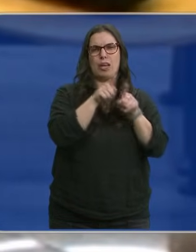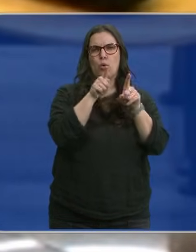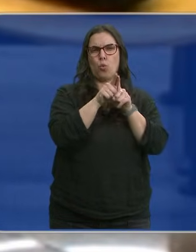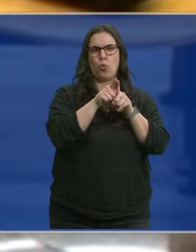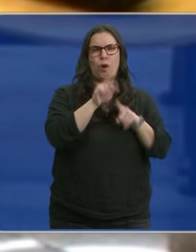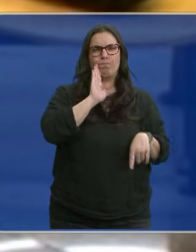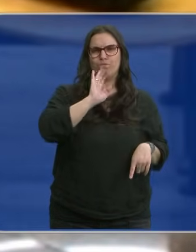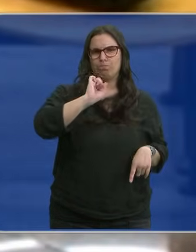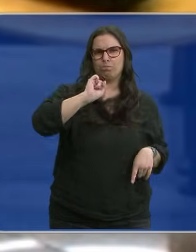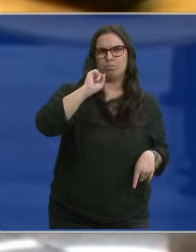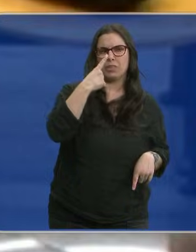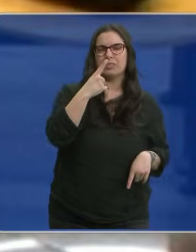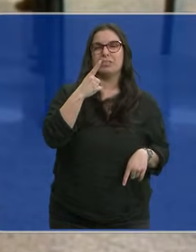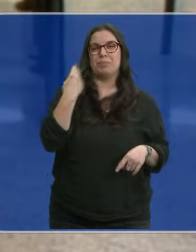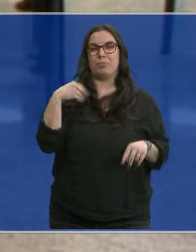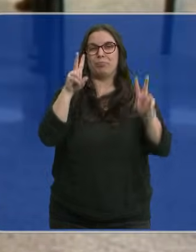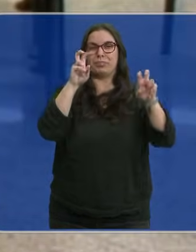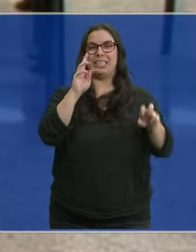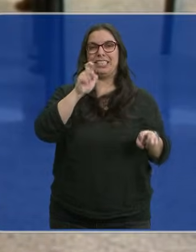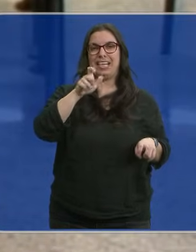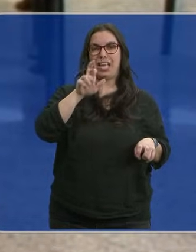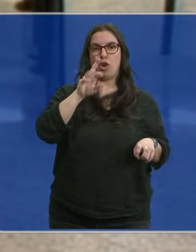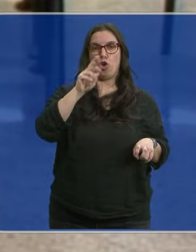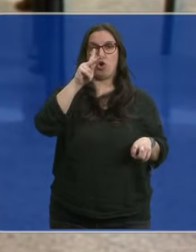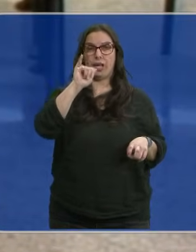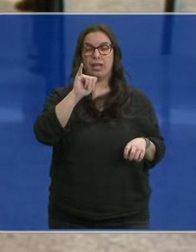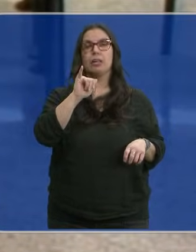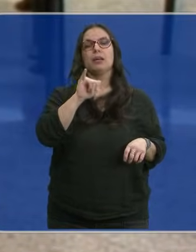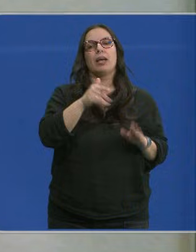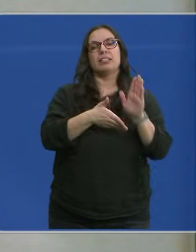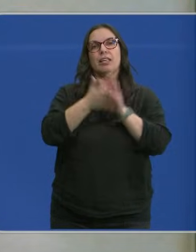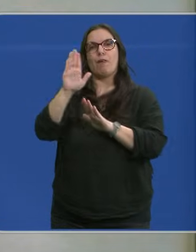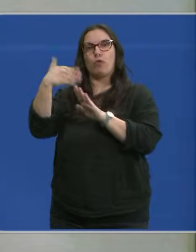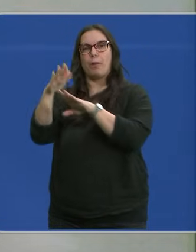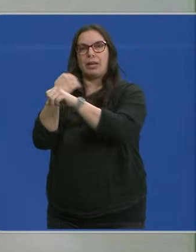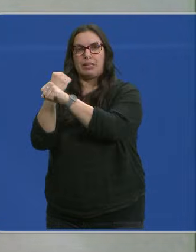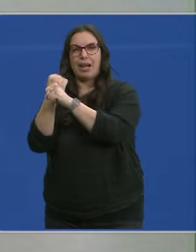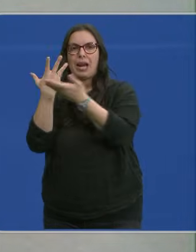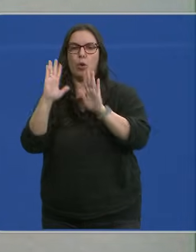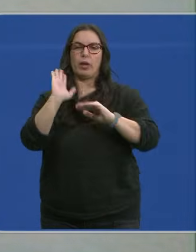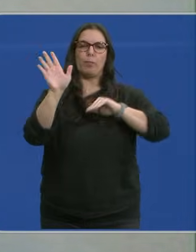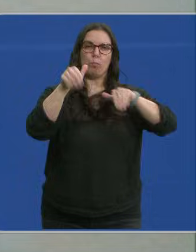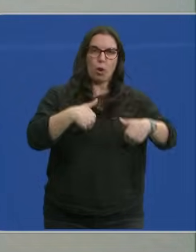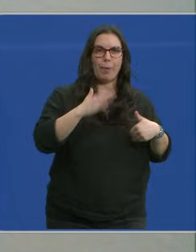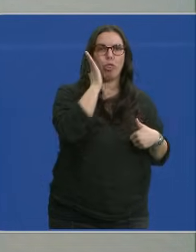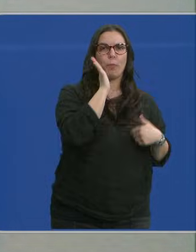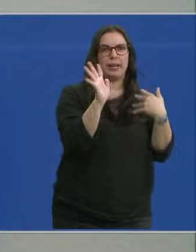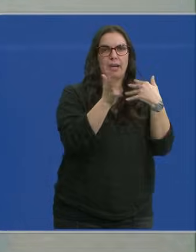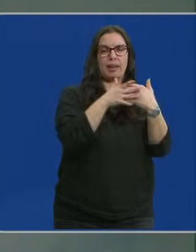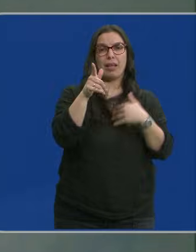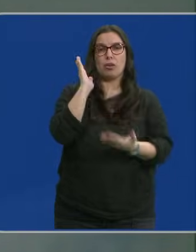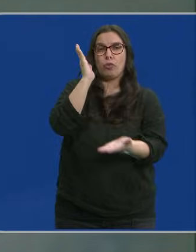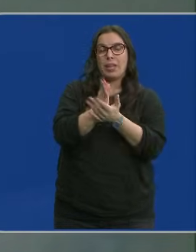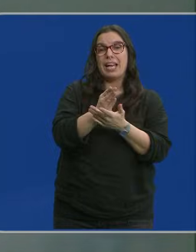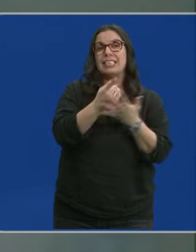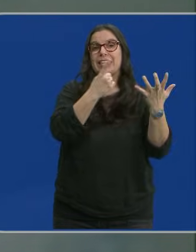Garikoitz Aspiazu, alias Cherokee, sale de la cárcel para trabajar, aunque debe dormir en el centro penitenciario. Fue condenado a 377